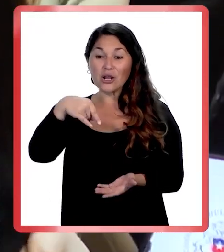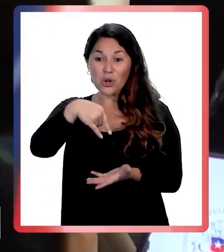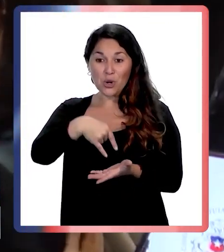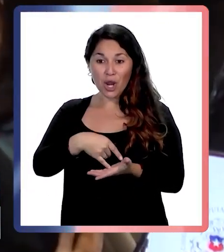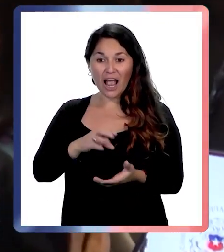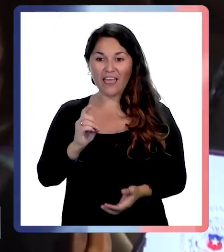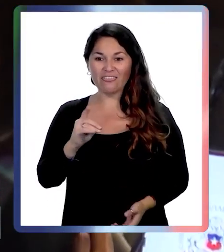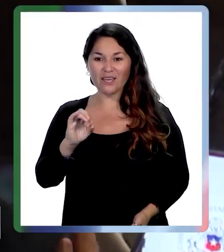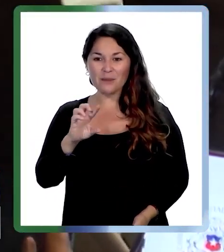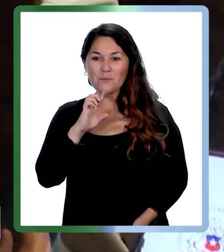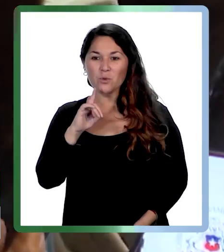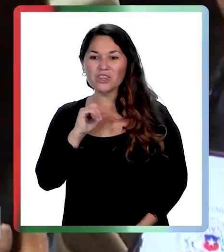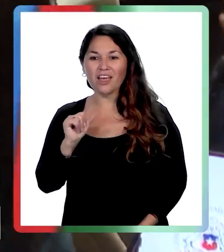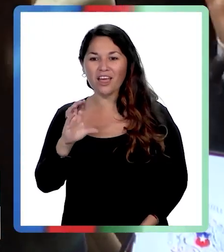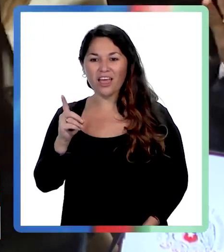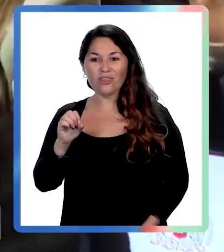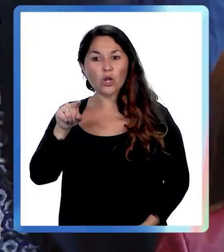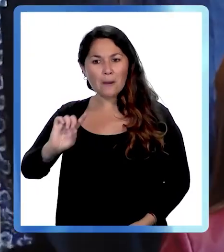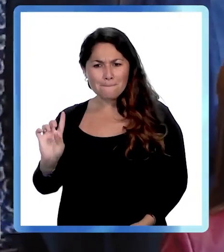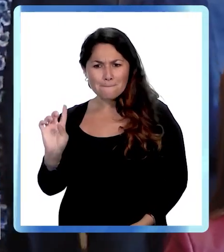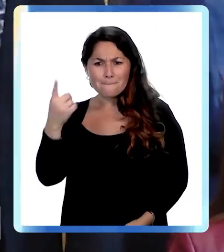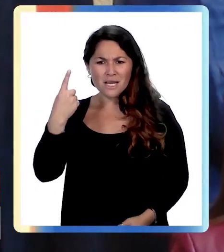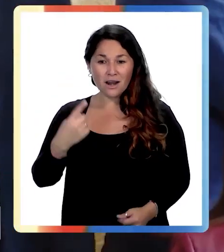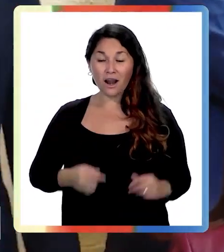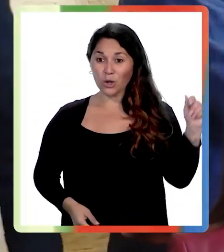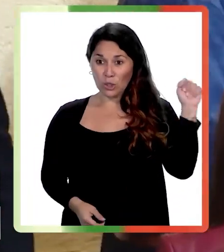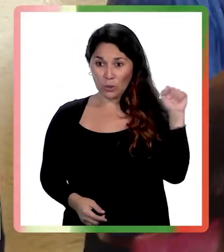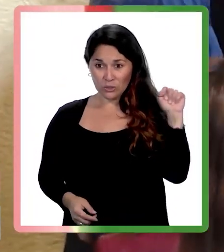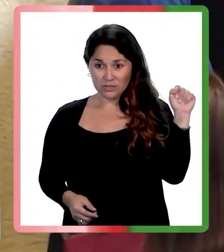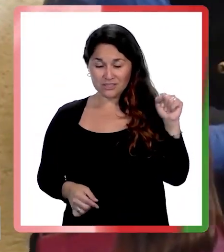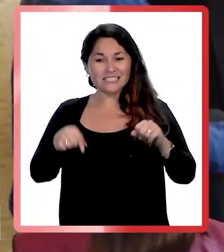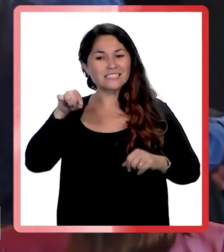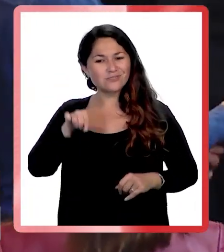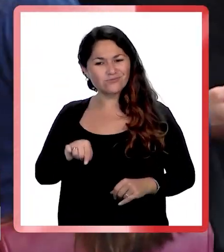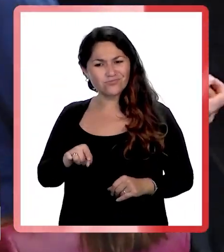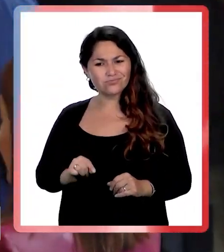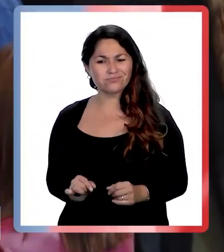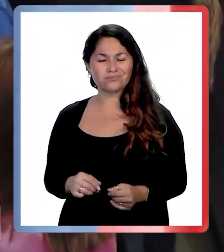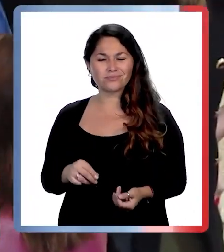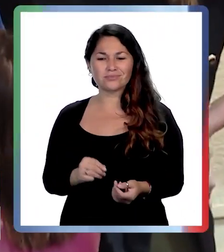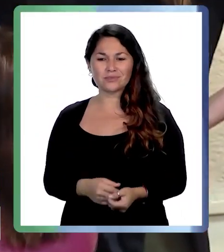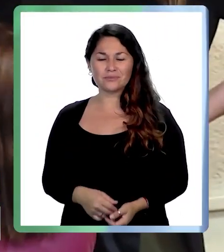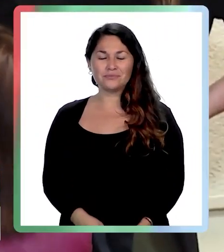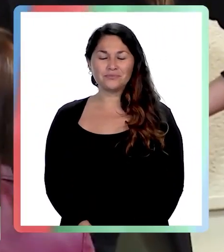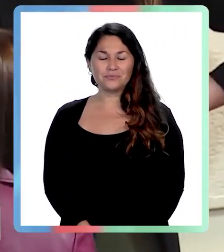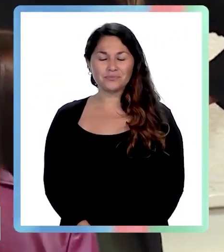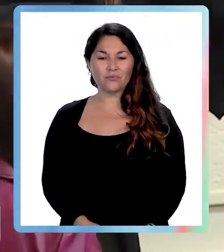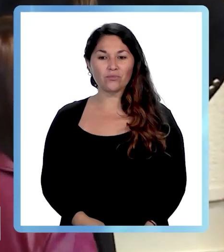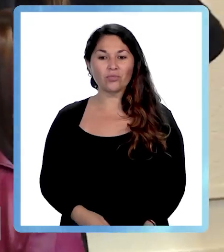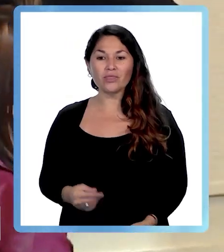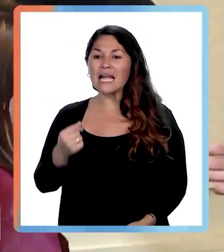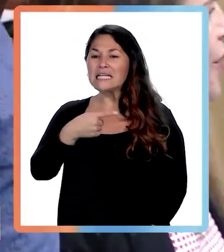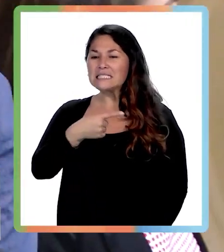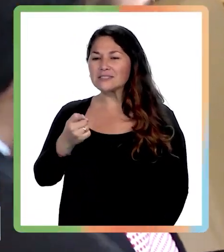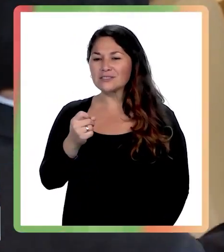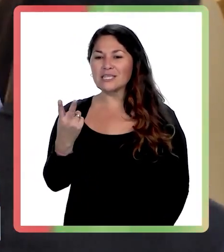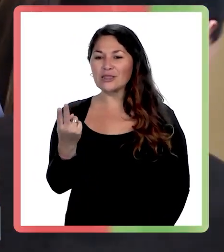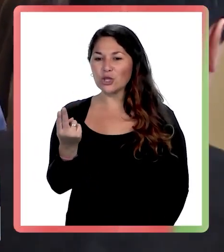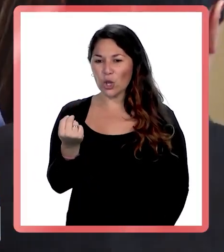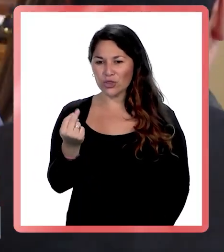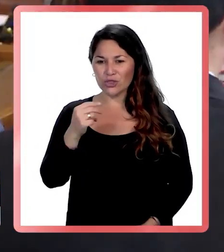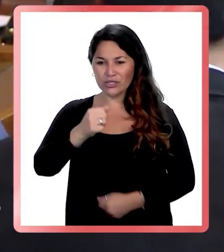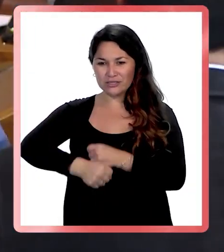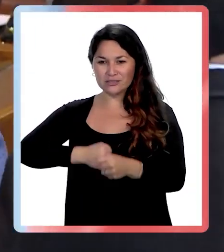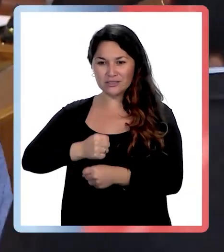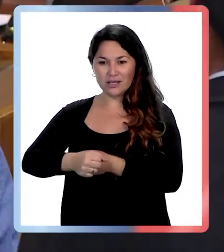forma, Cariola se convirtió en la primera militante comunista que llega a presidir una de las dos ramas del Congreso en sus